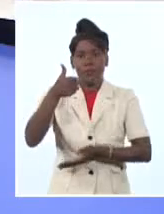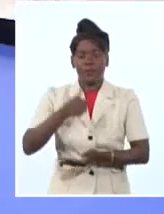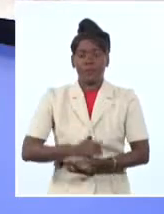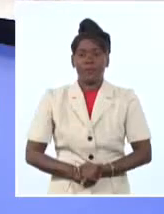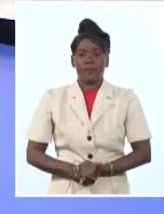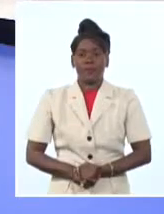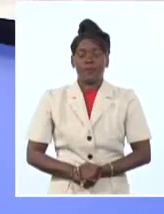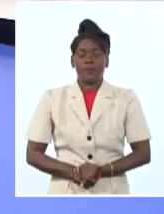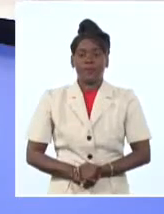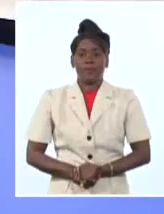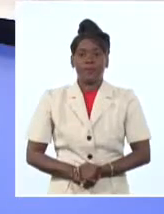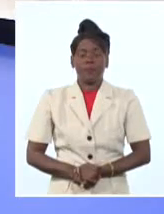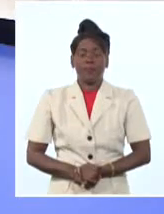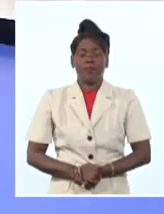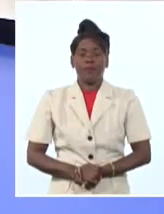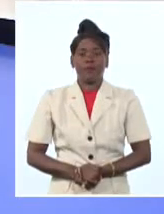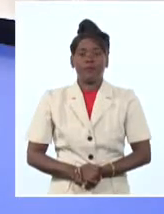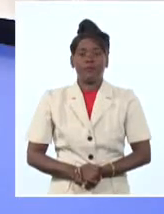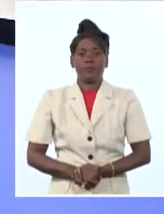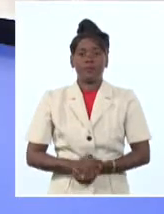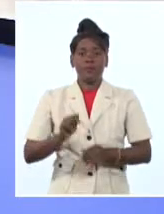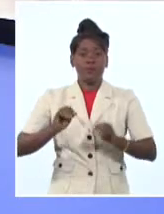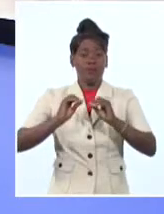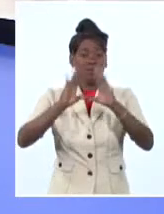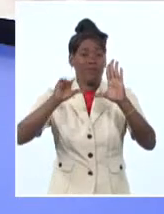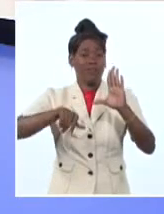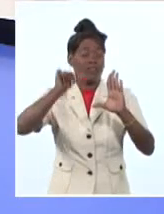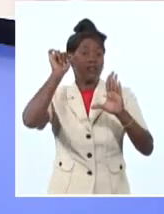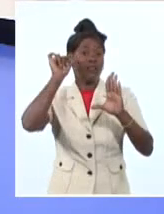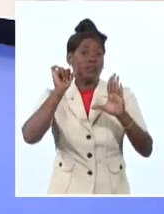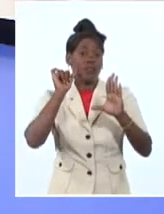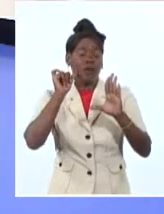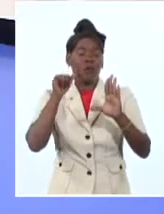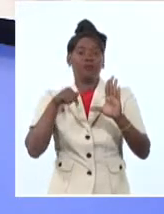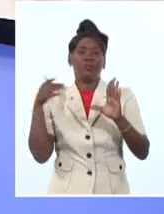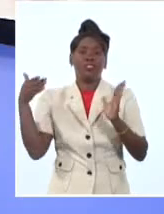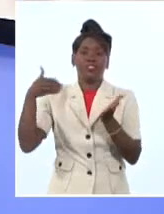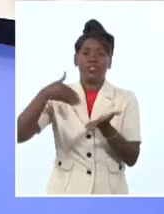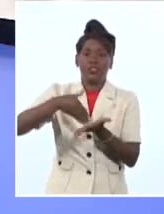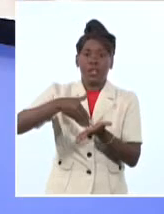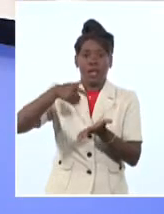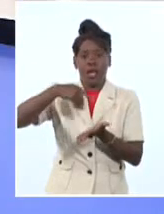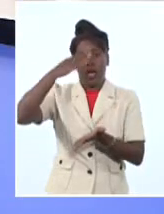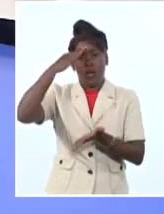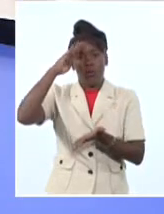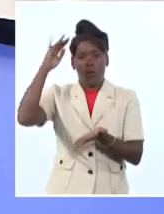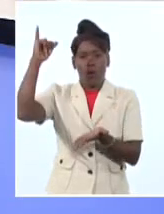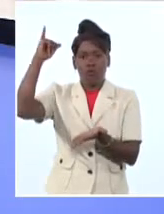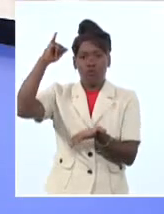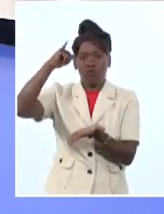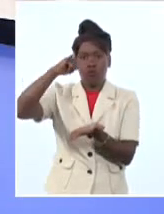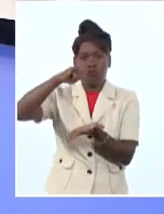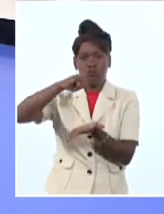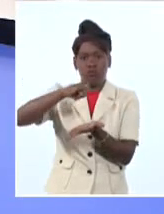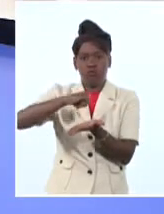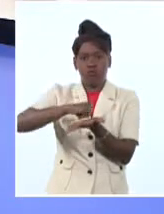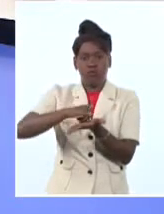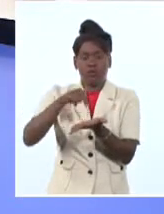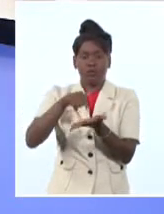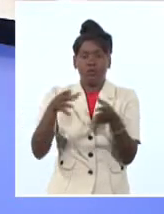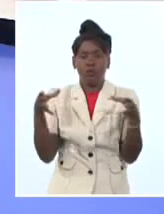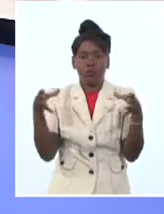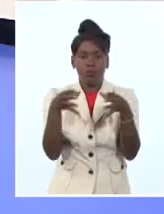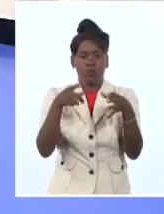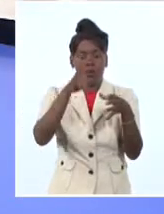y ya lo anunciábamos en titulares al amanecer de este sábado llegó a la patria la brigada de profesionales de la salud que prestaron su ayuda solidaria